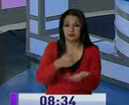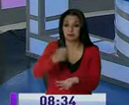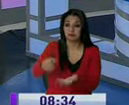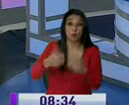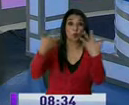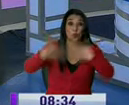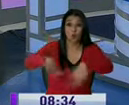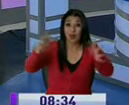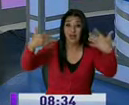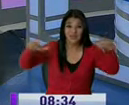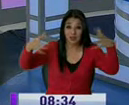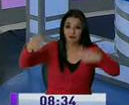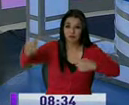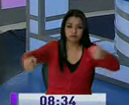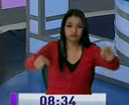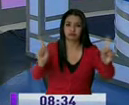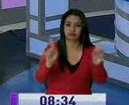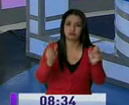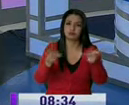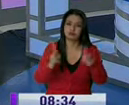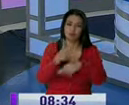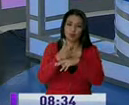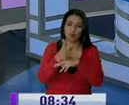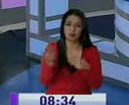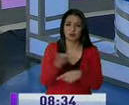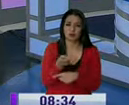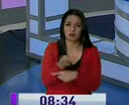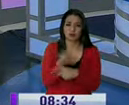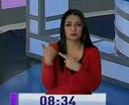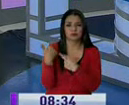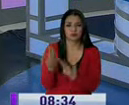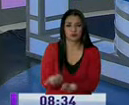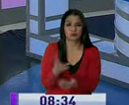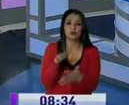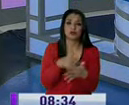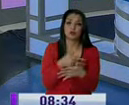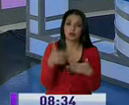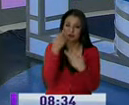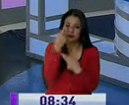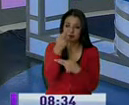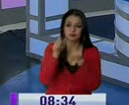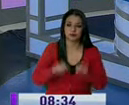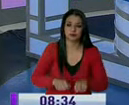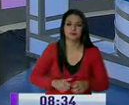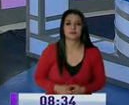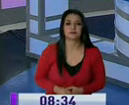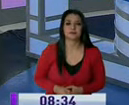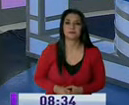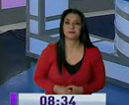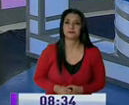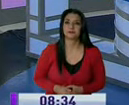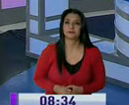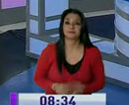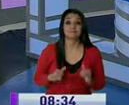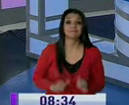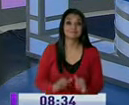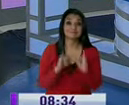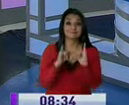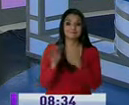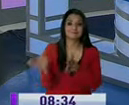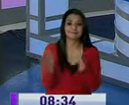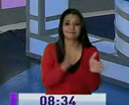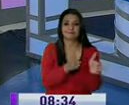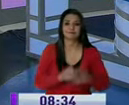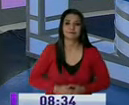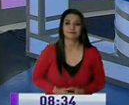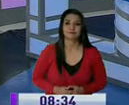en cualquier lado, y también de las autoridades para que las recojan, ¿no? Y para que vayan a los horarios que indican. Exactamente. En fin, exactamente. Sigamos. Les vamos a